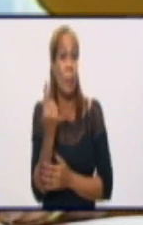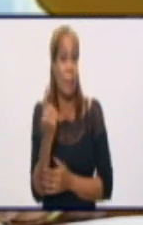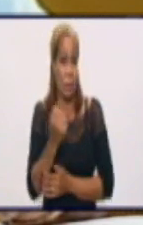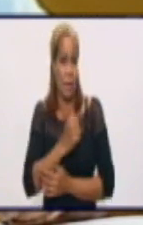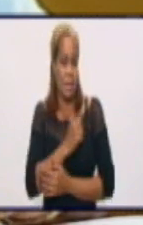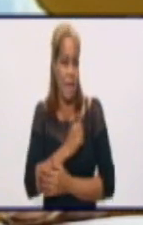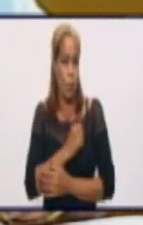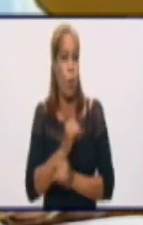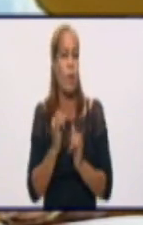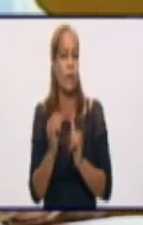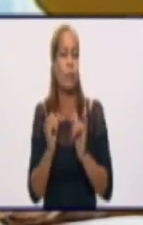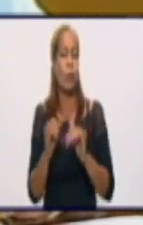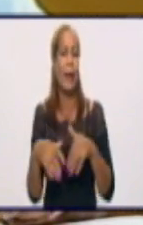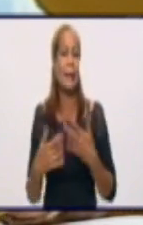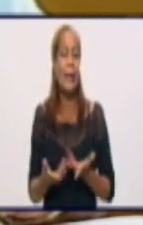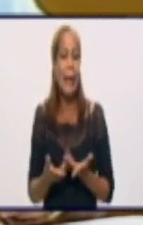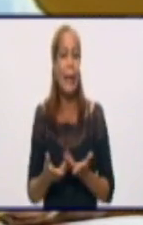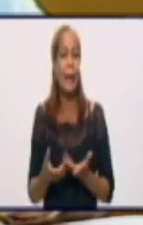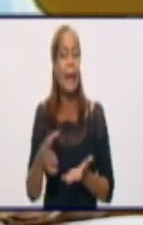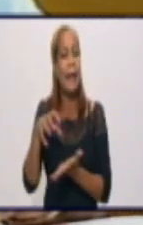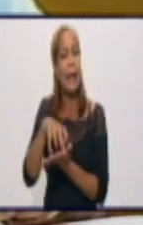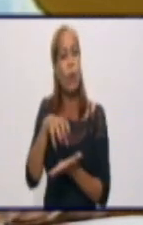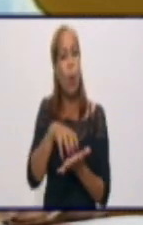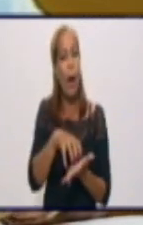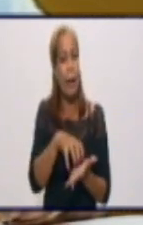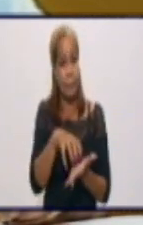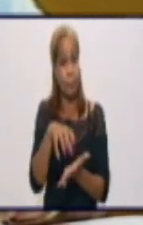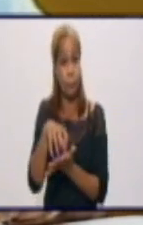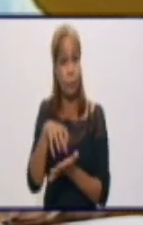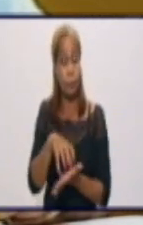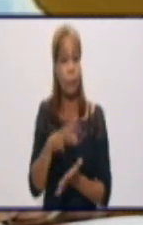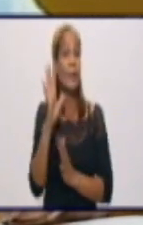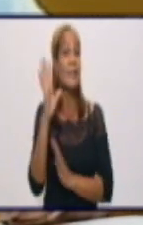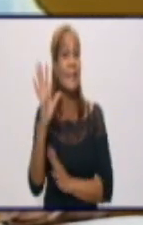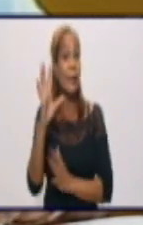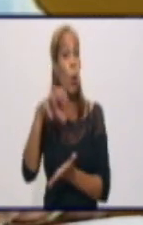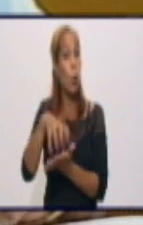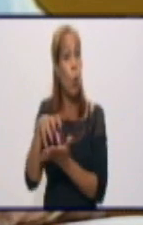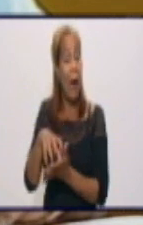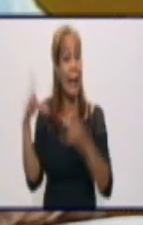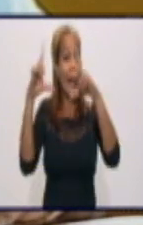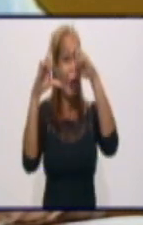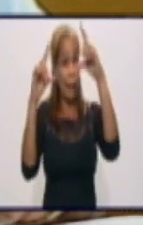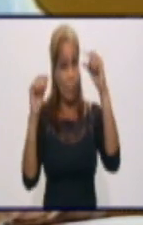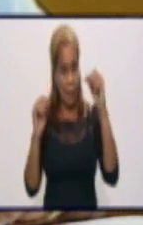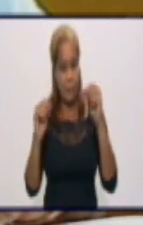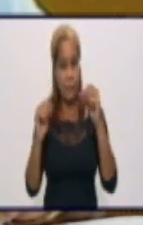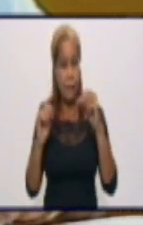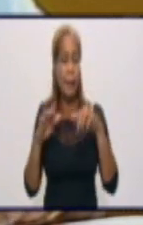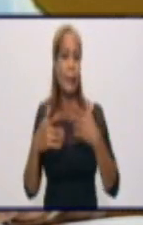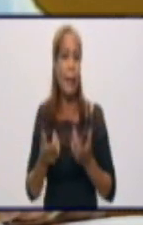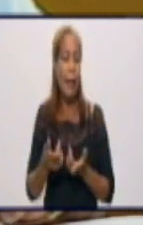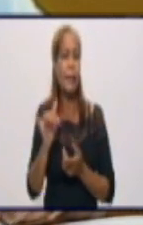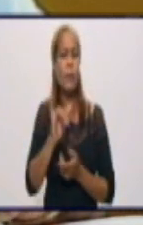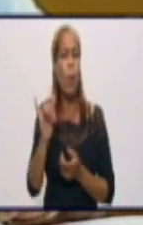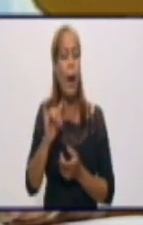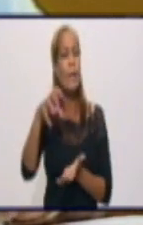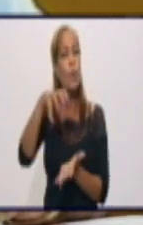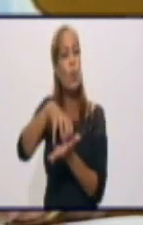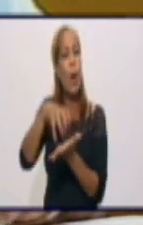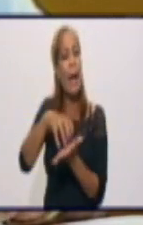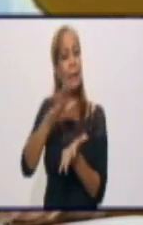de la unidad es térmica en el país hay cinco unidades que están a la termoeléctrica en matanza litera que la más